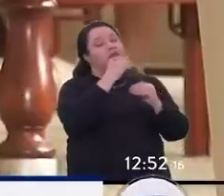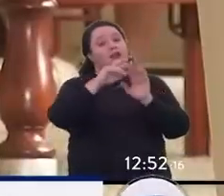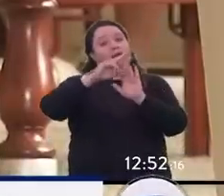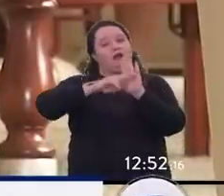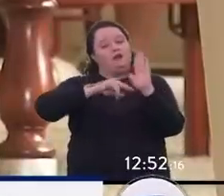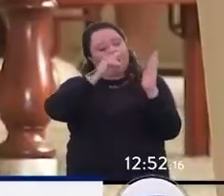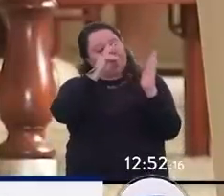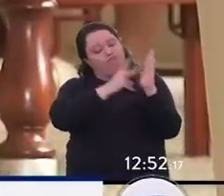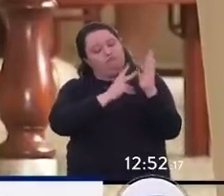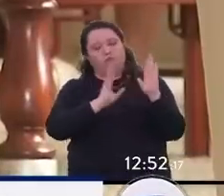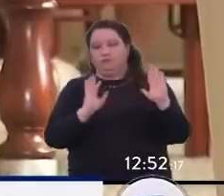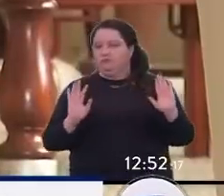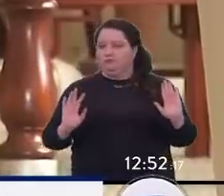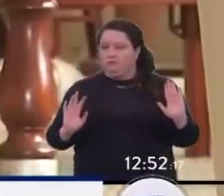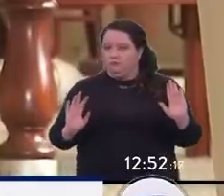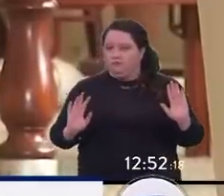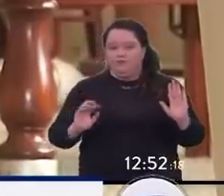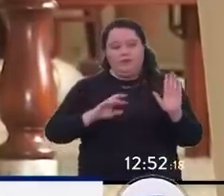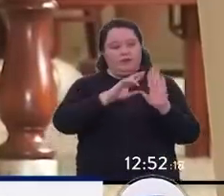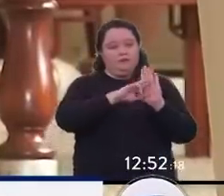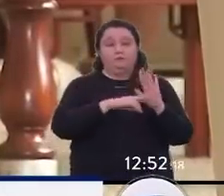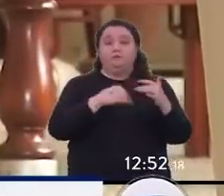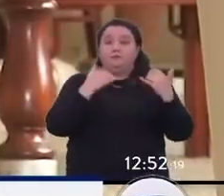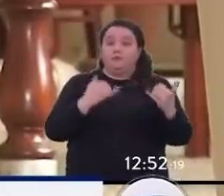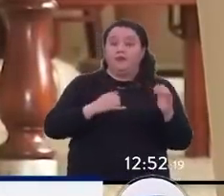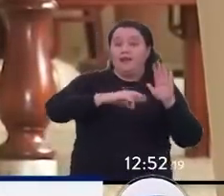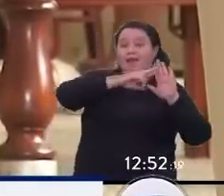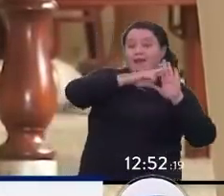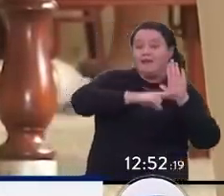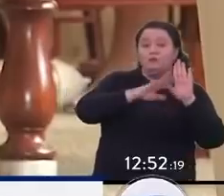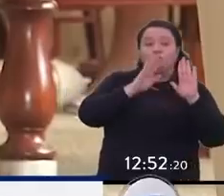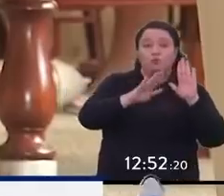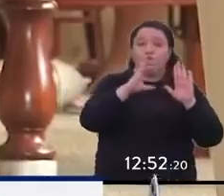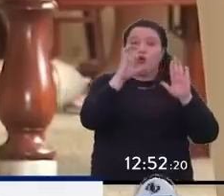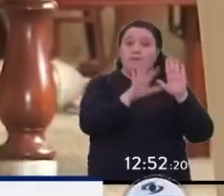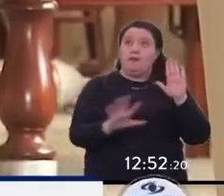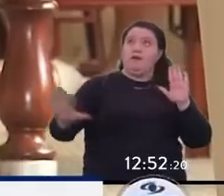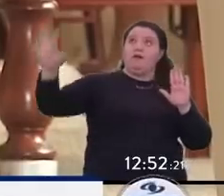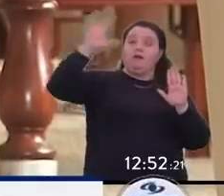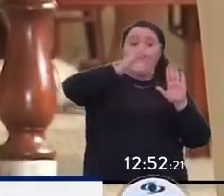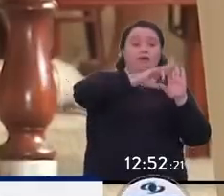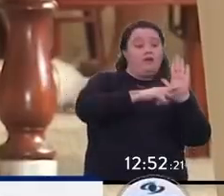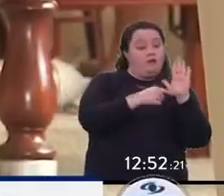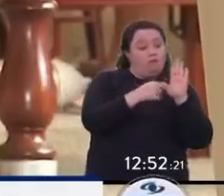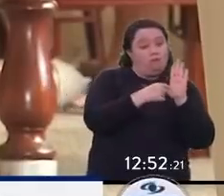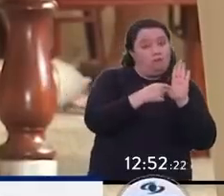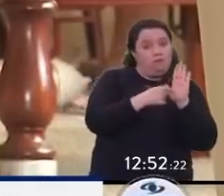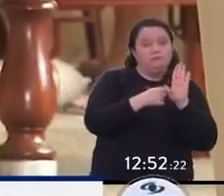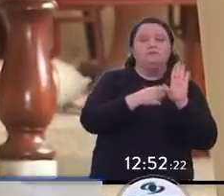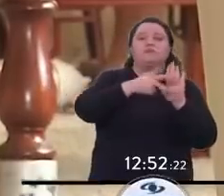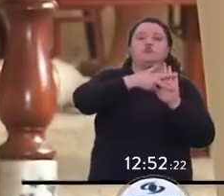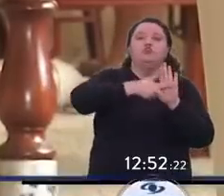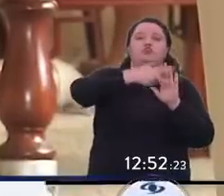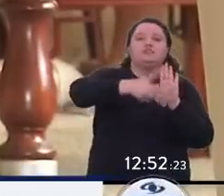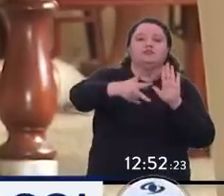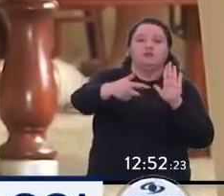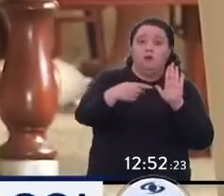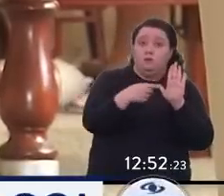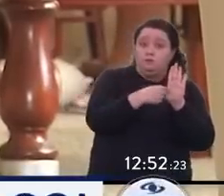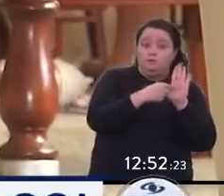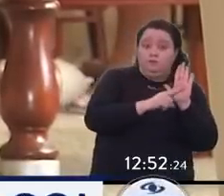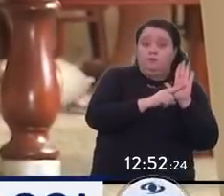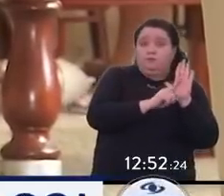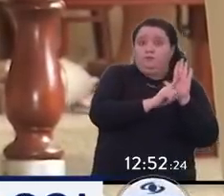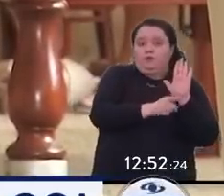reglas, ¿no? Y respetar ahora las reglas de nuestro Estado colombiano establecido en una constitución que ayudó